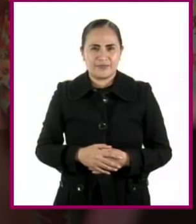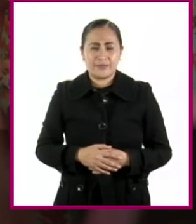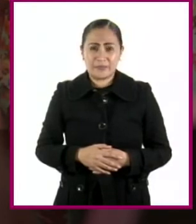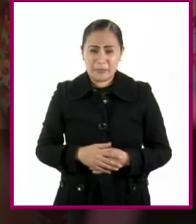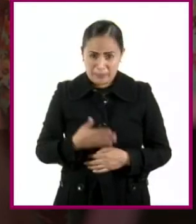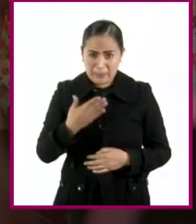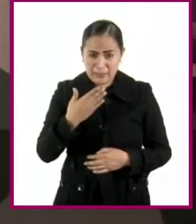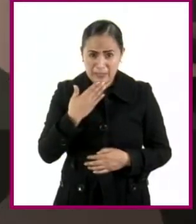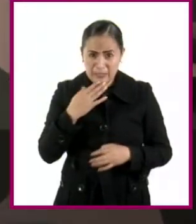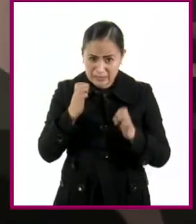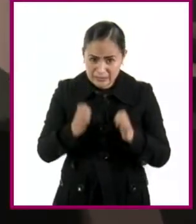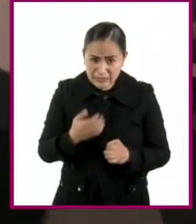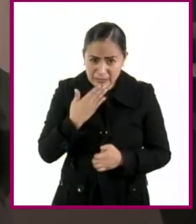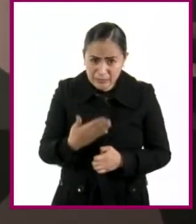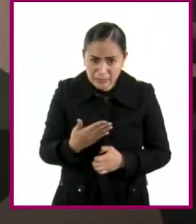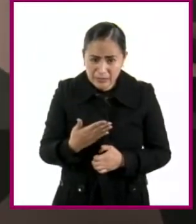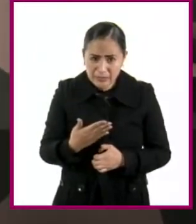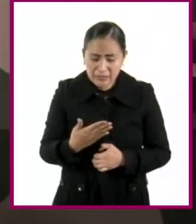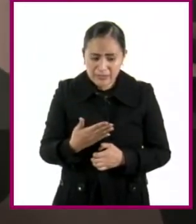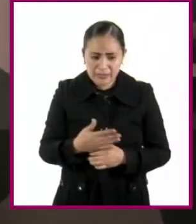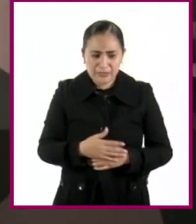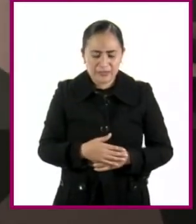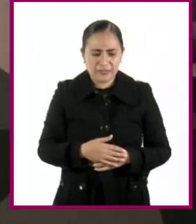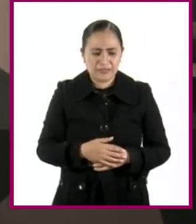¿Estás bien, Juanma?